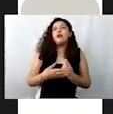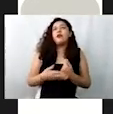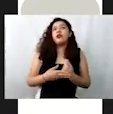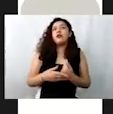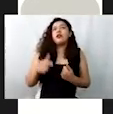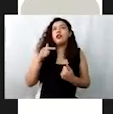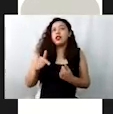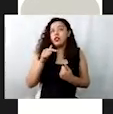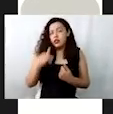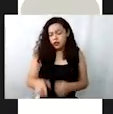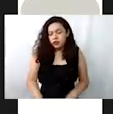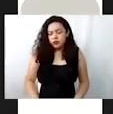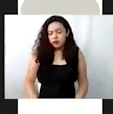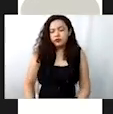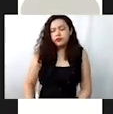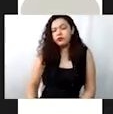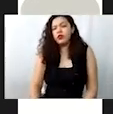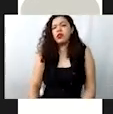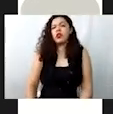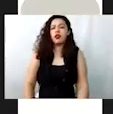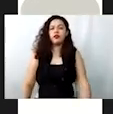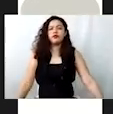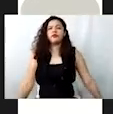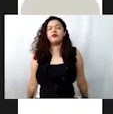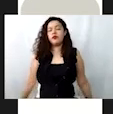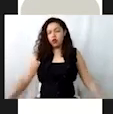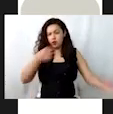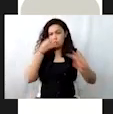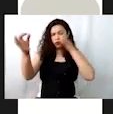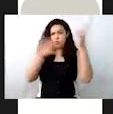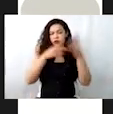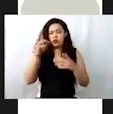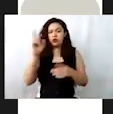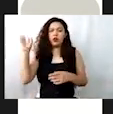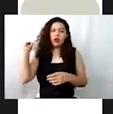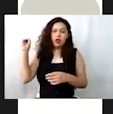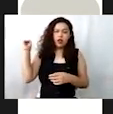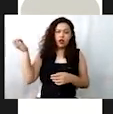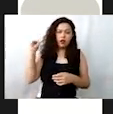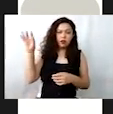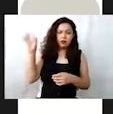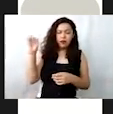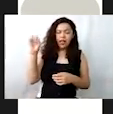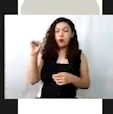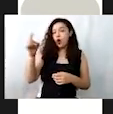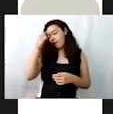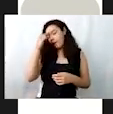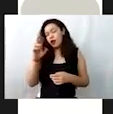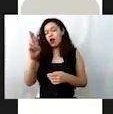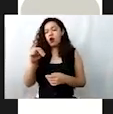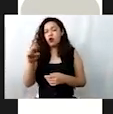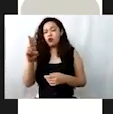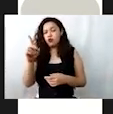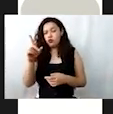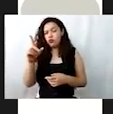17. Y va a ser difundido en vivo en la televisión de Naciones Unidas y invito a todos a poder seguirlo.